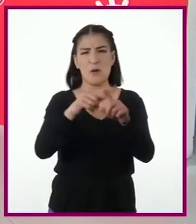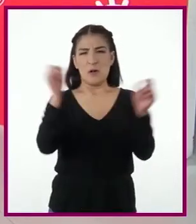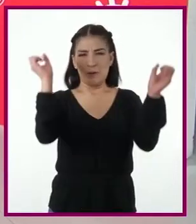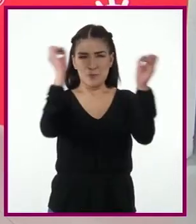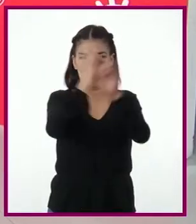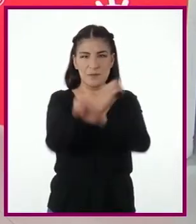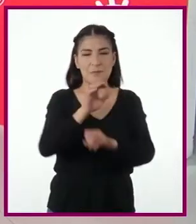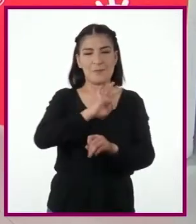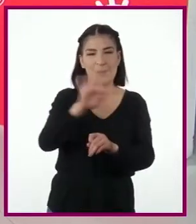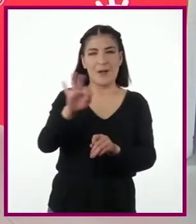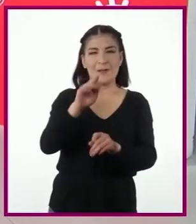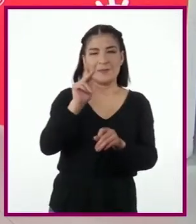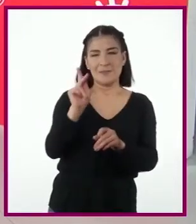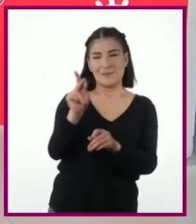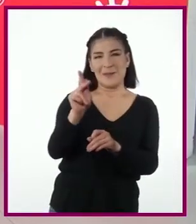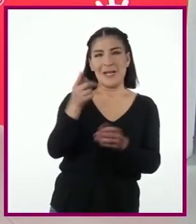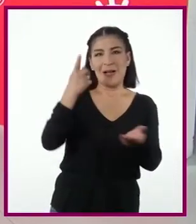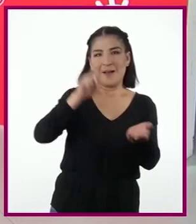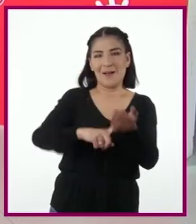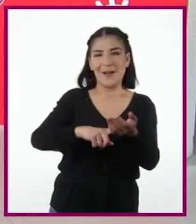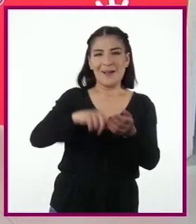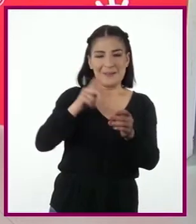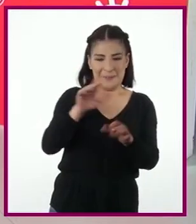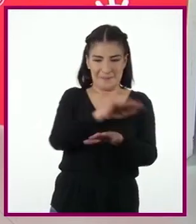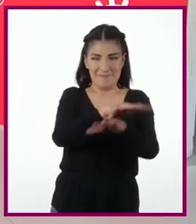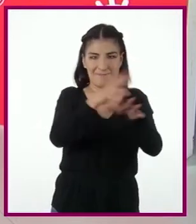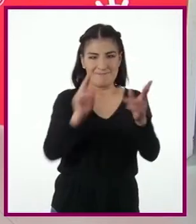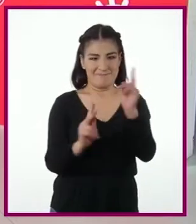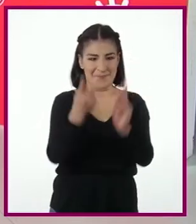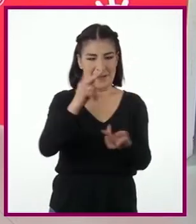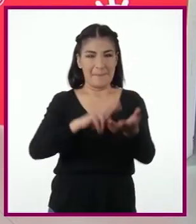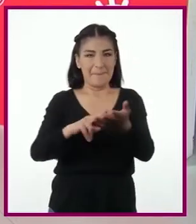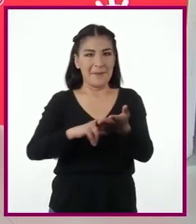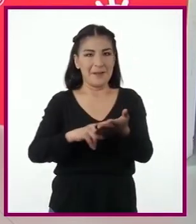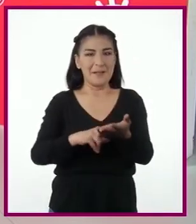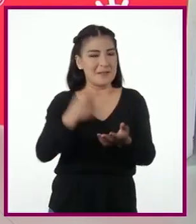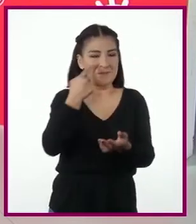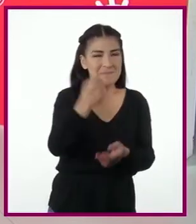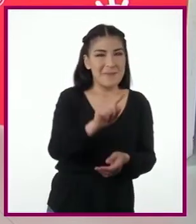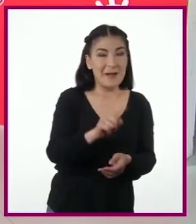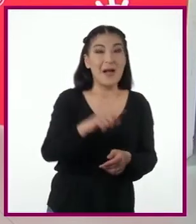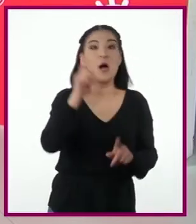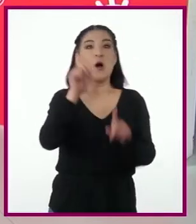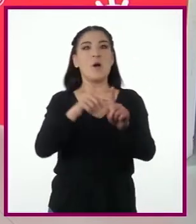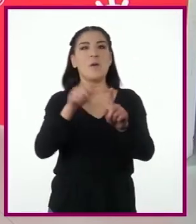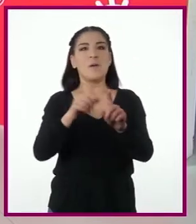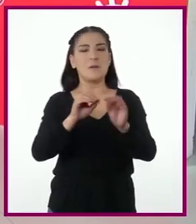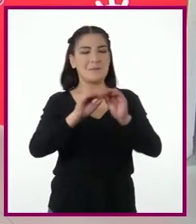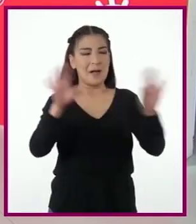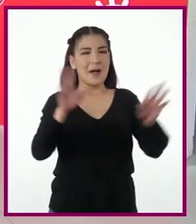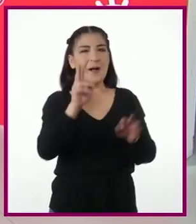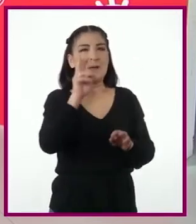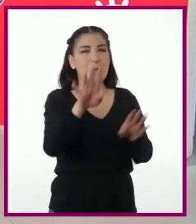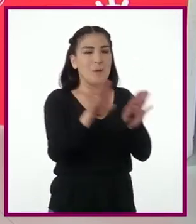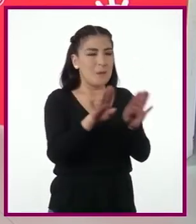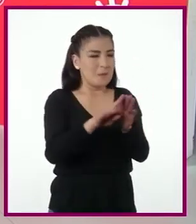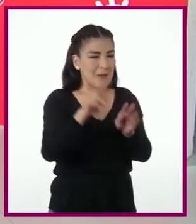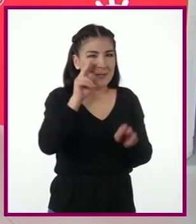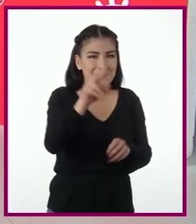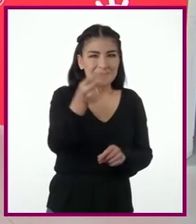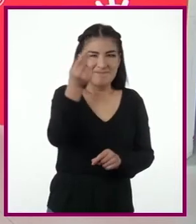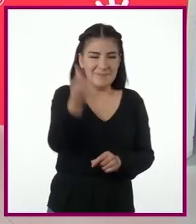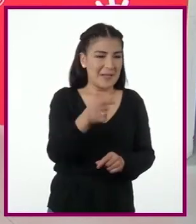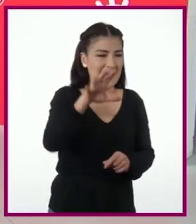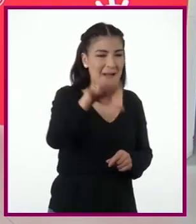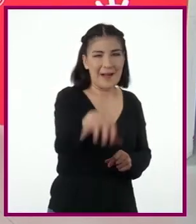camuflan y se confunden fácilmente con el pasto, y los de color brillante no lo hacen, y esto permite al depredador visualizarlo y eliminarlo de